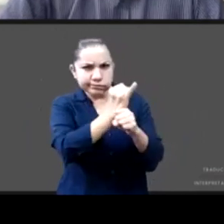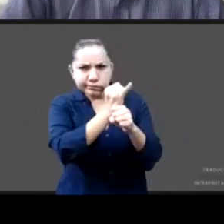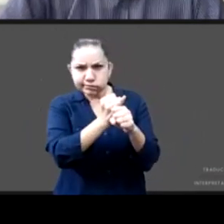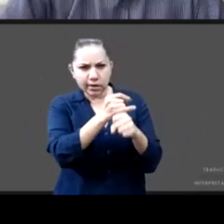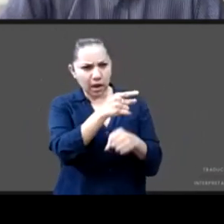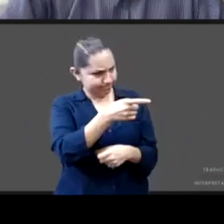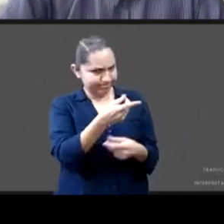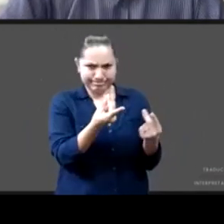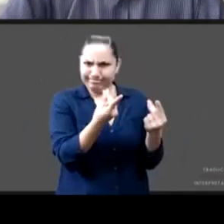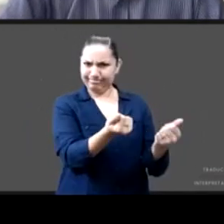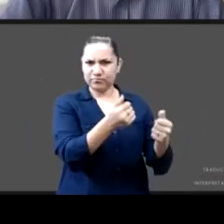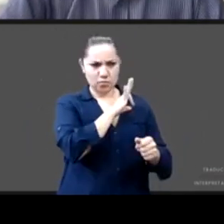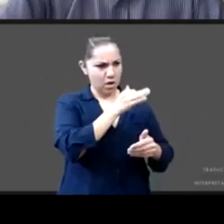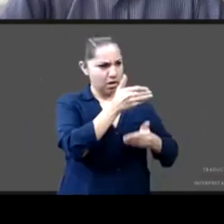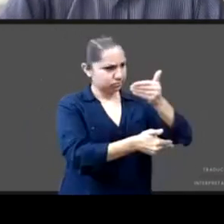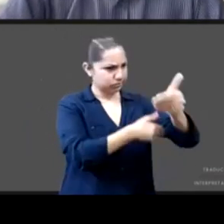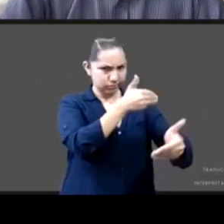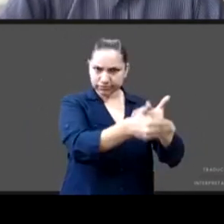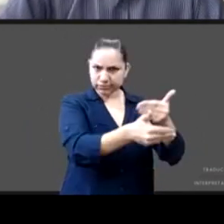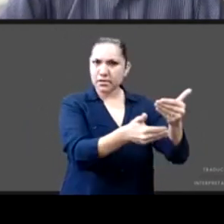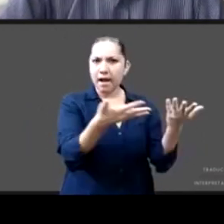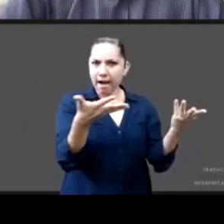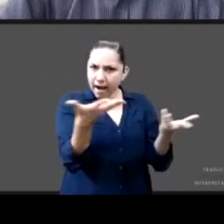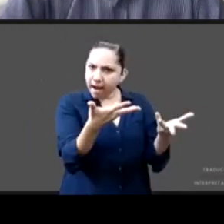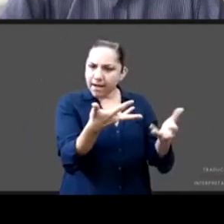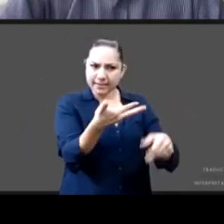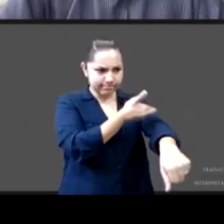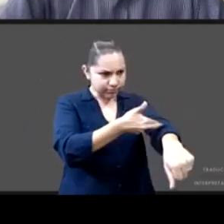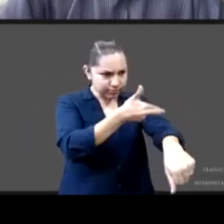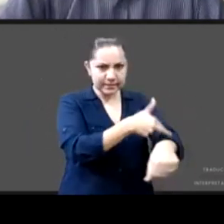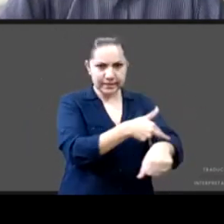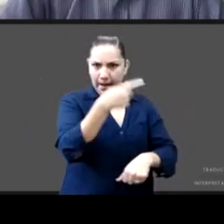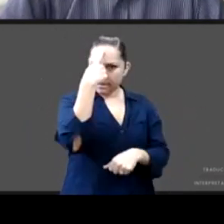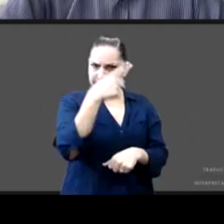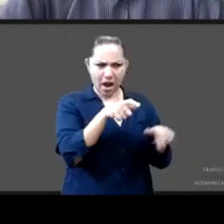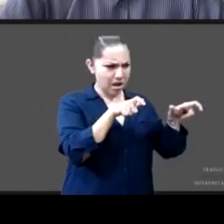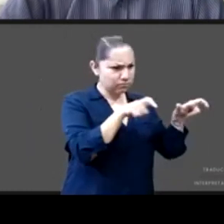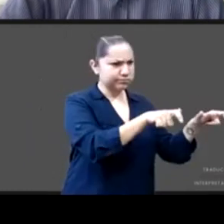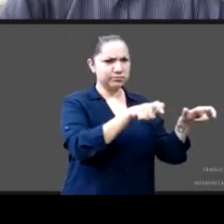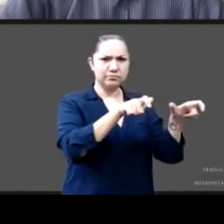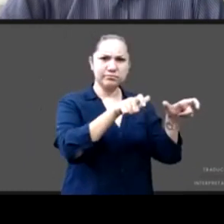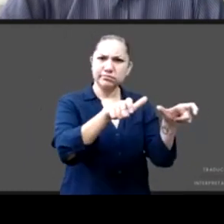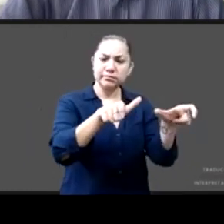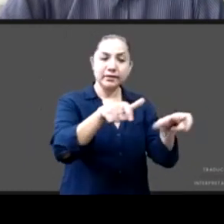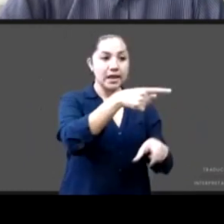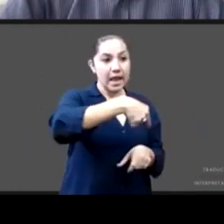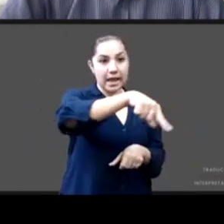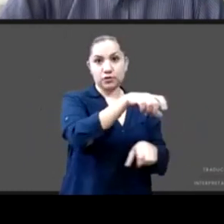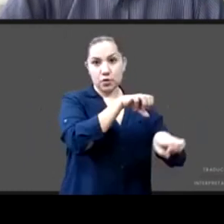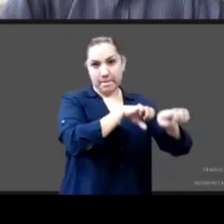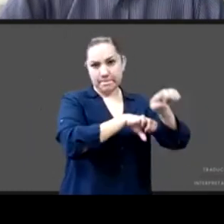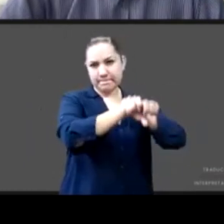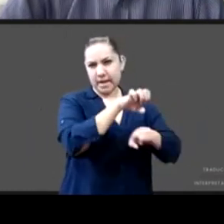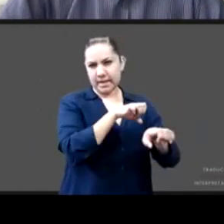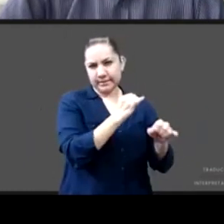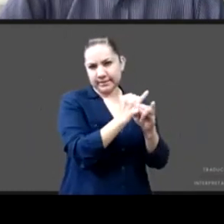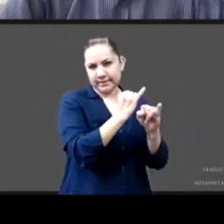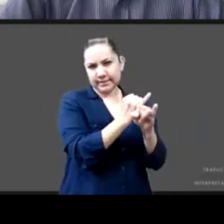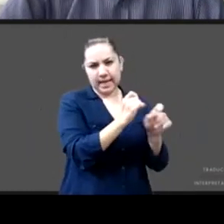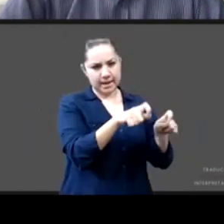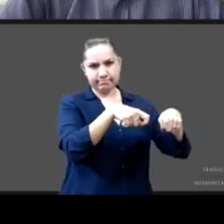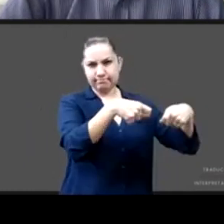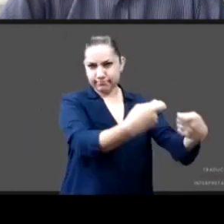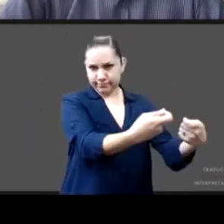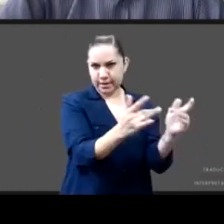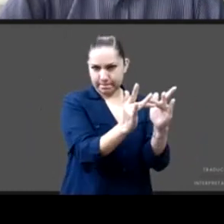coordine precisamente y muy fuertemente con las empresas que proveen los servicios de Internet, de